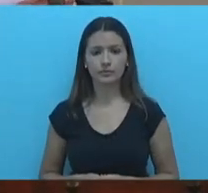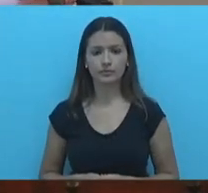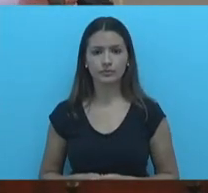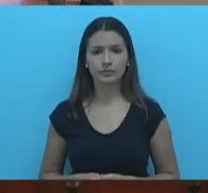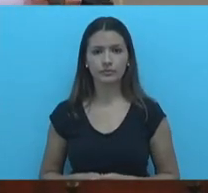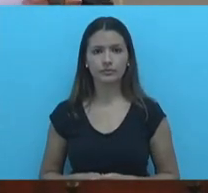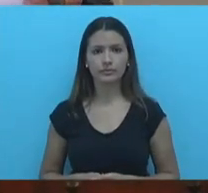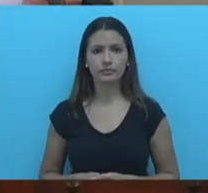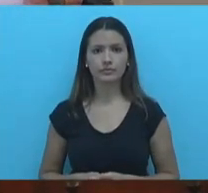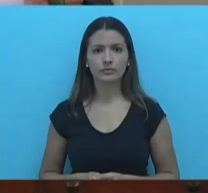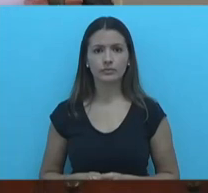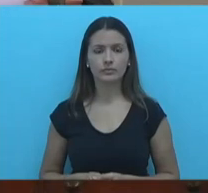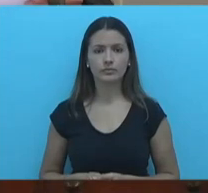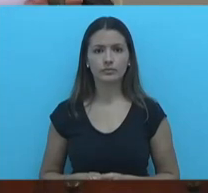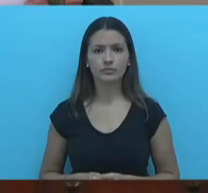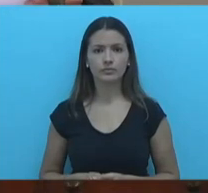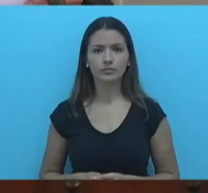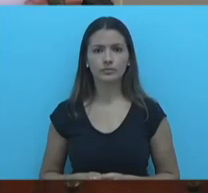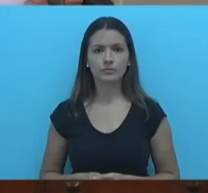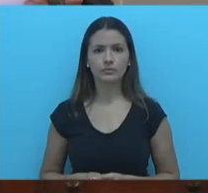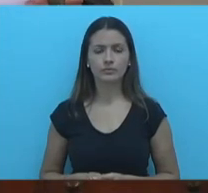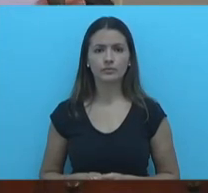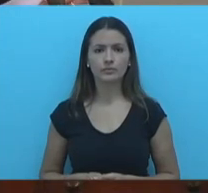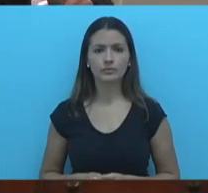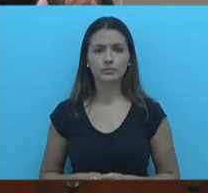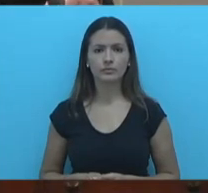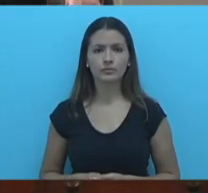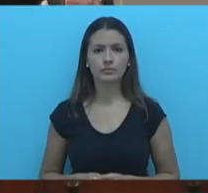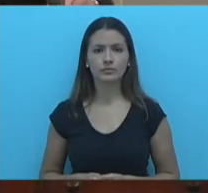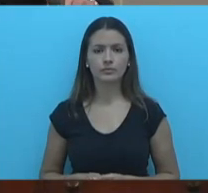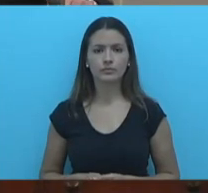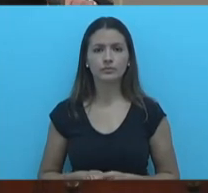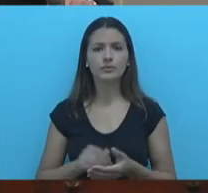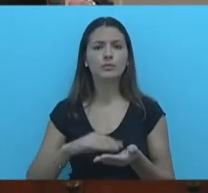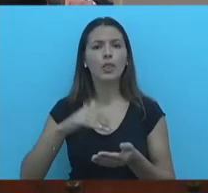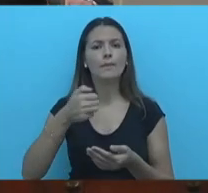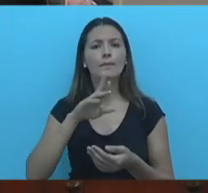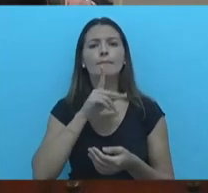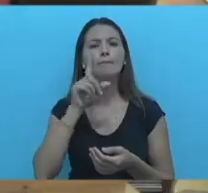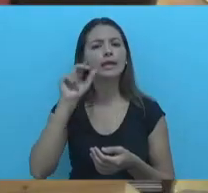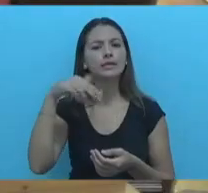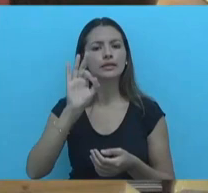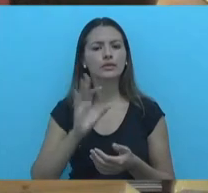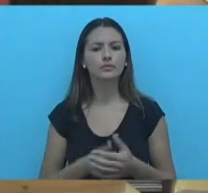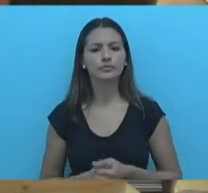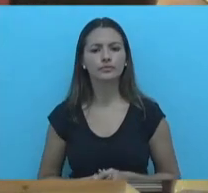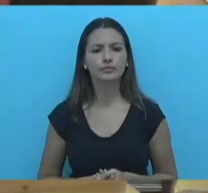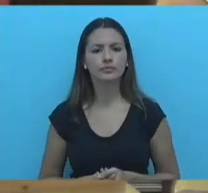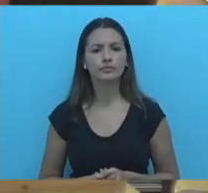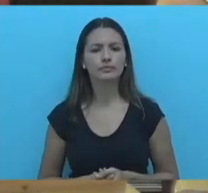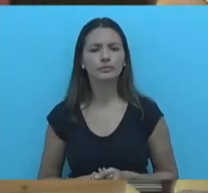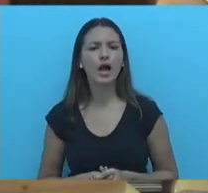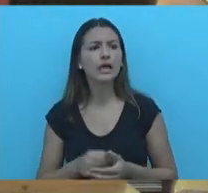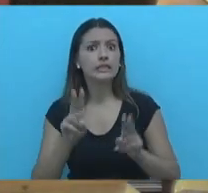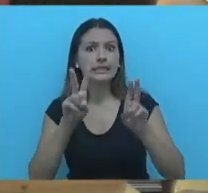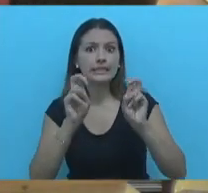Martín. Diputado Martín. Señor Presidente, era en referencia al tema de la